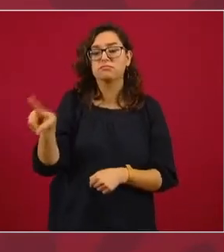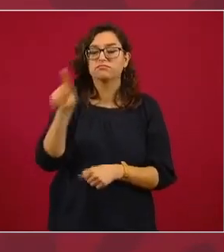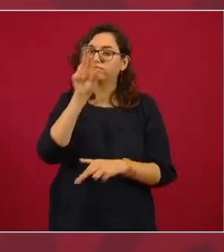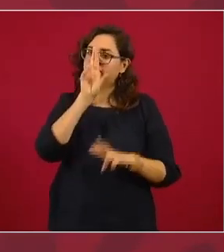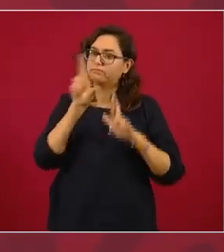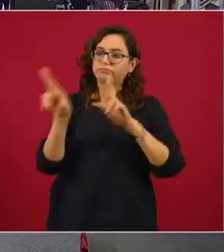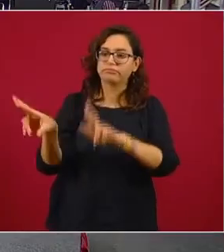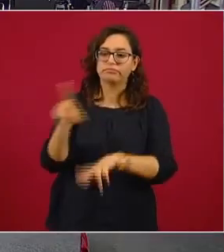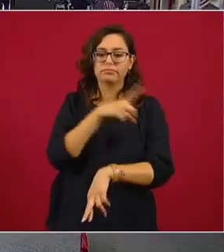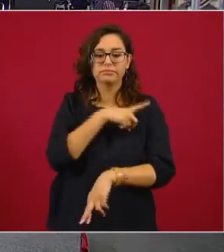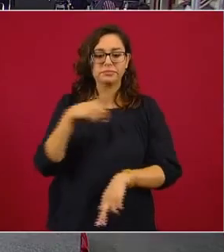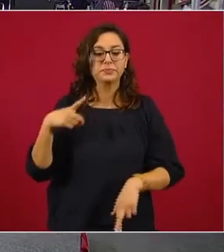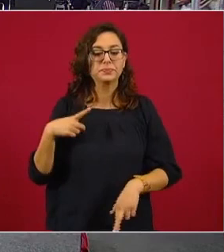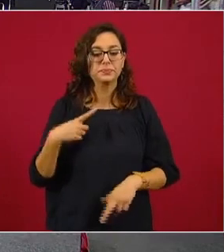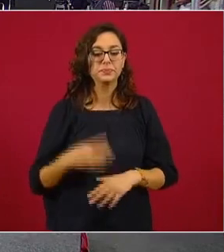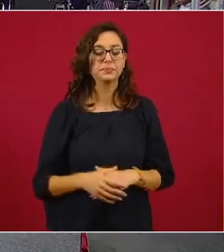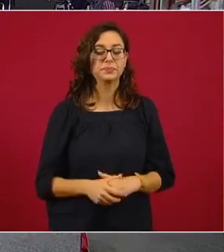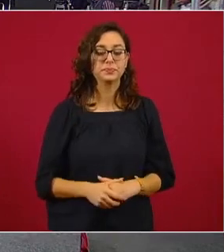Muy bien. Gracias.